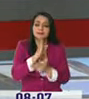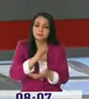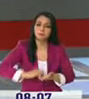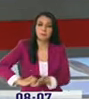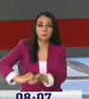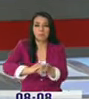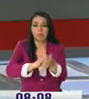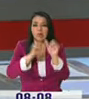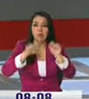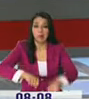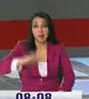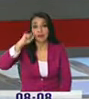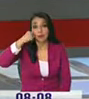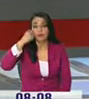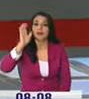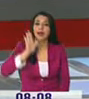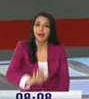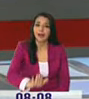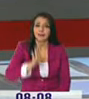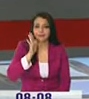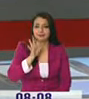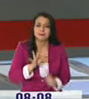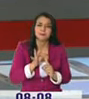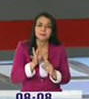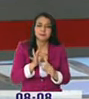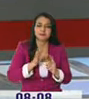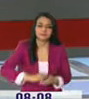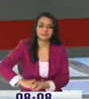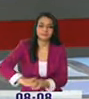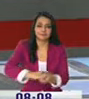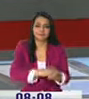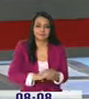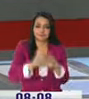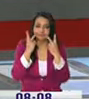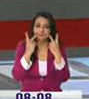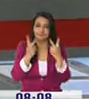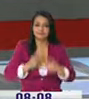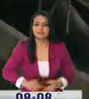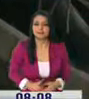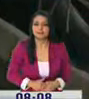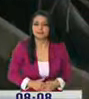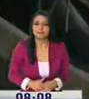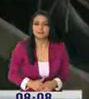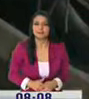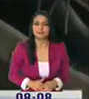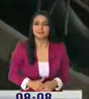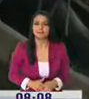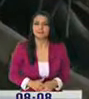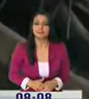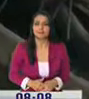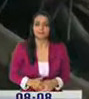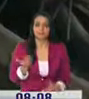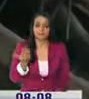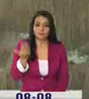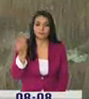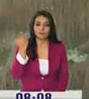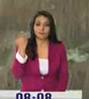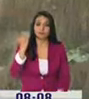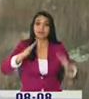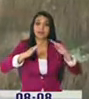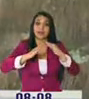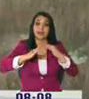solidarios. Recuerden que esa debe ser siempre nuestra premisa, solidaridad. Veamos. Hace pocos días, una explosión por